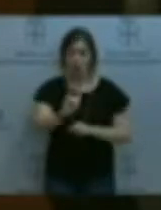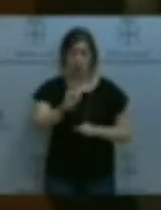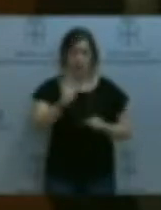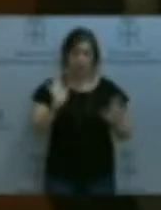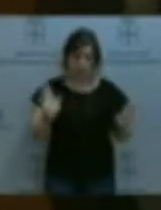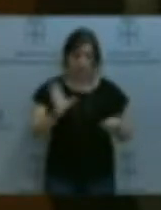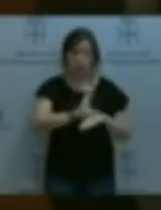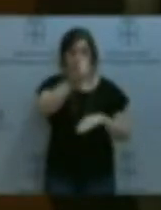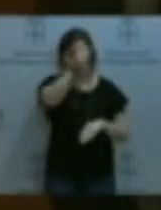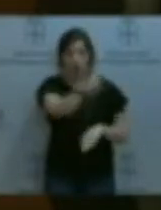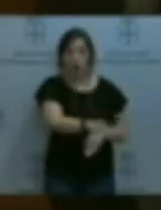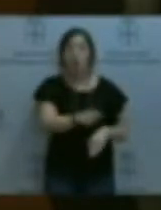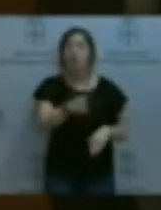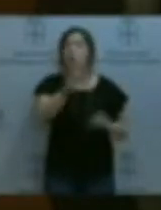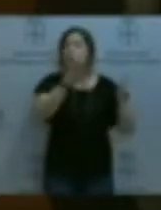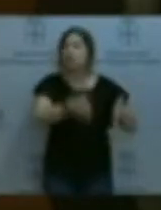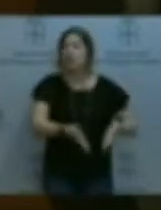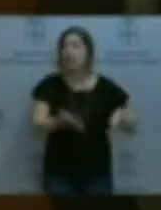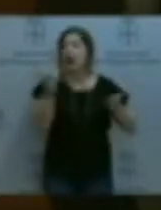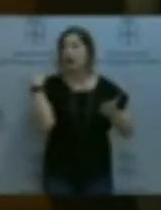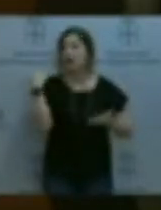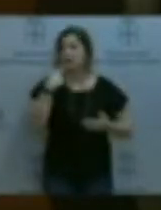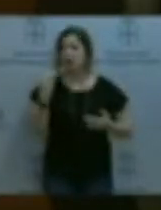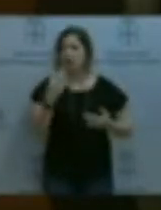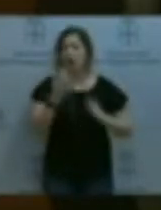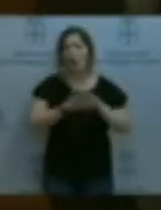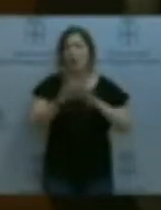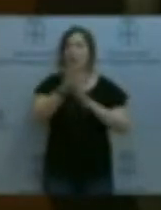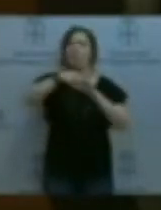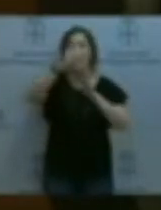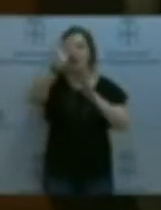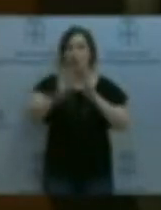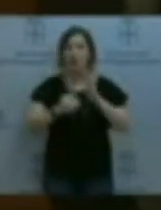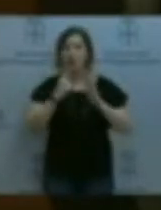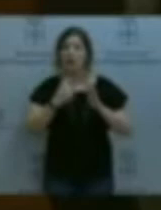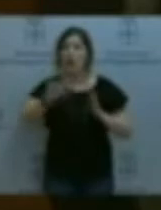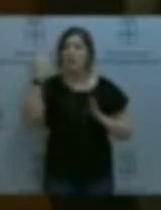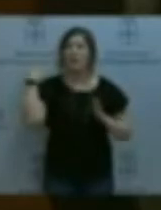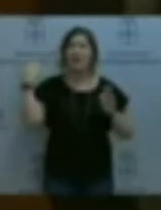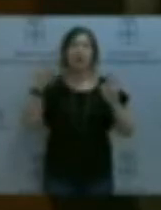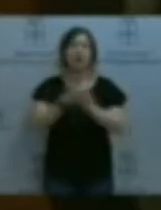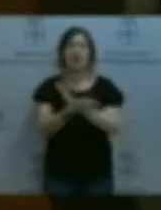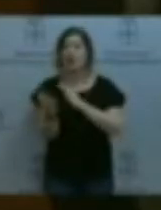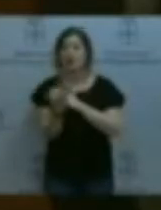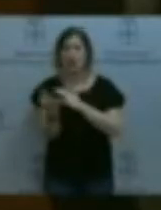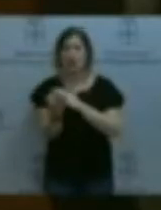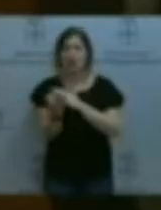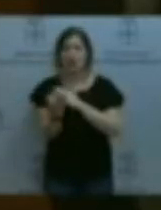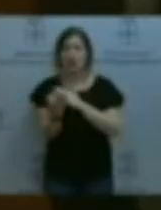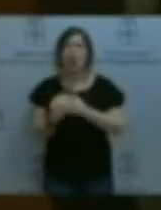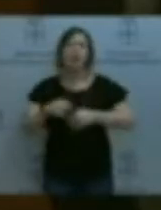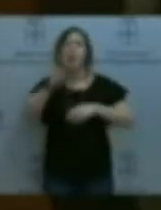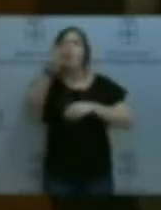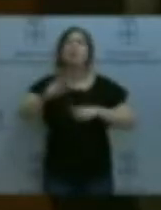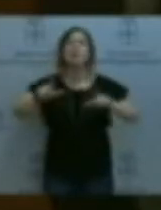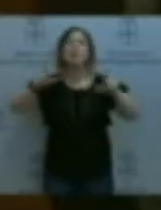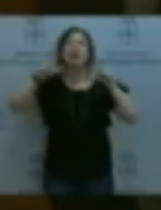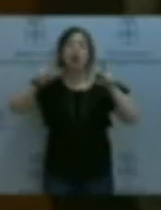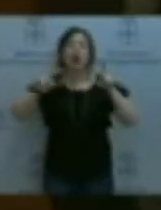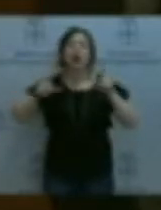una película y decía que el pasado es un personaje de un país extranjero no no yo lo que creo es que el pasado es un personaje